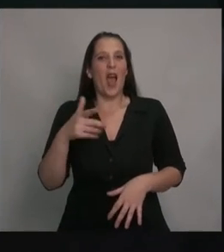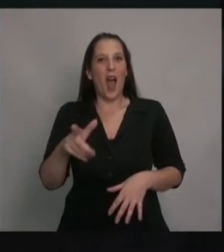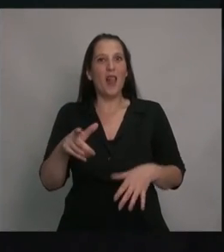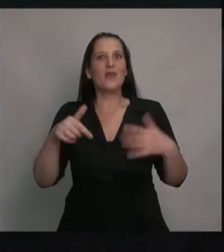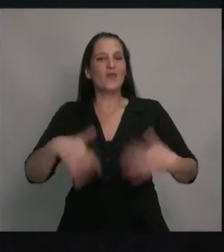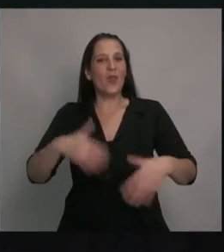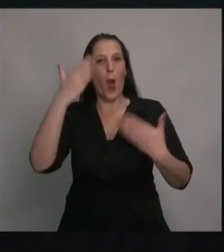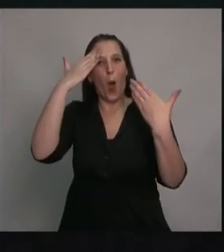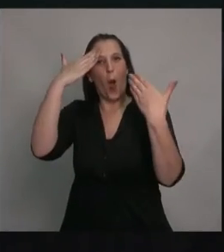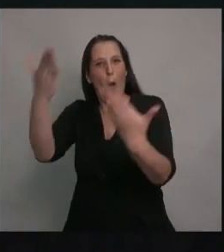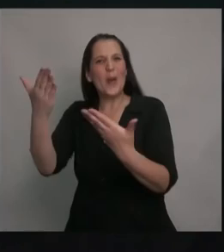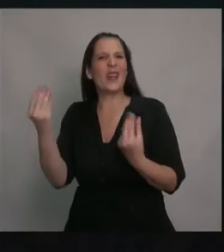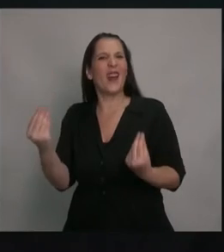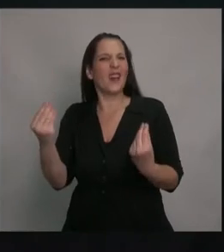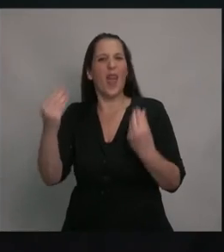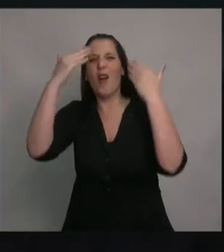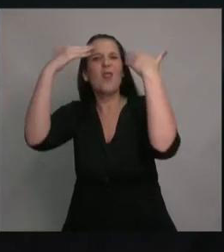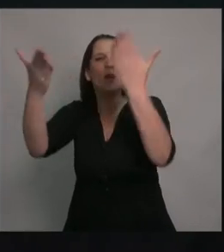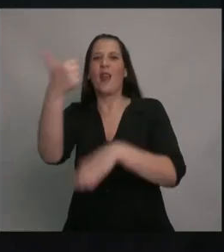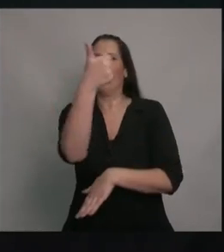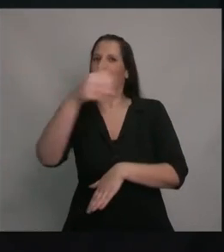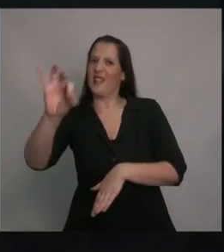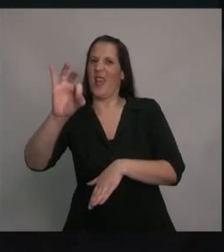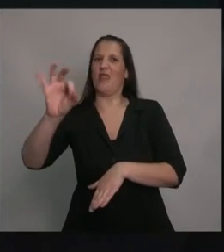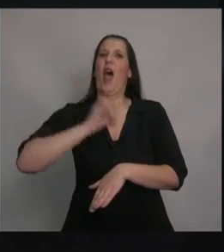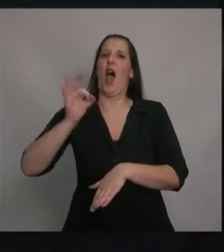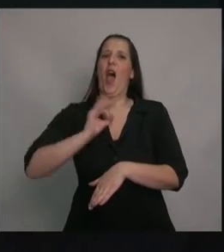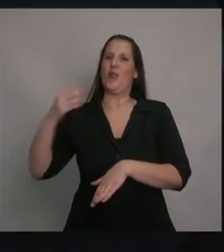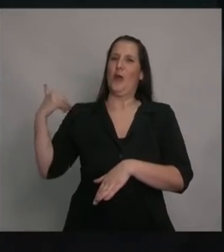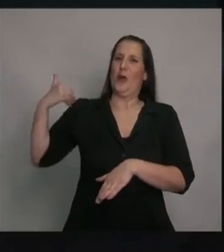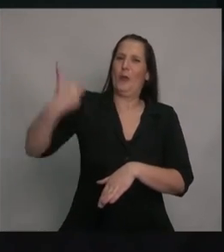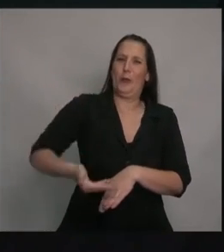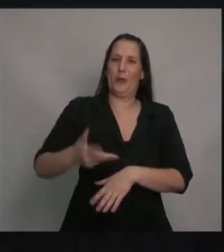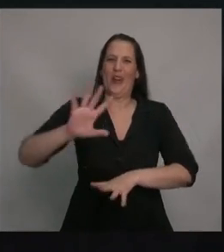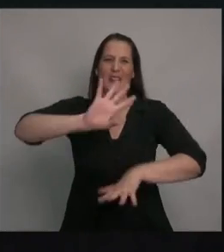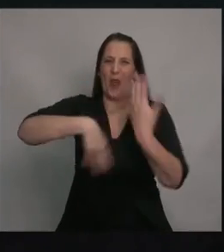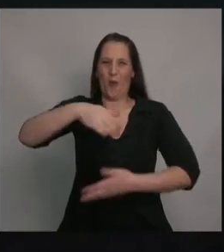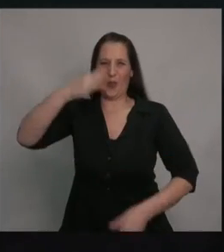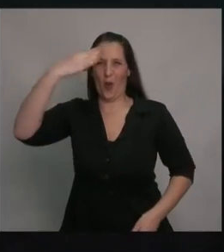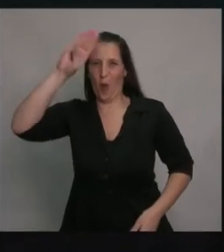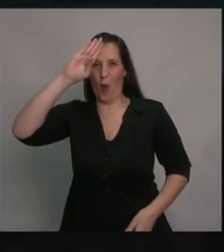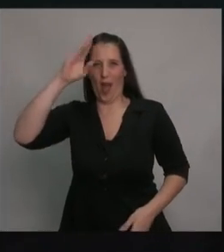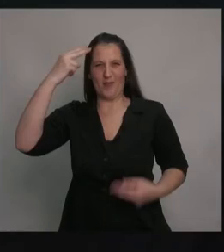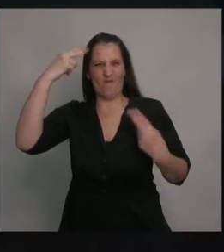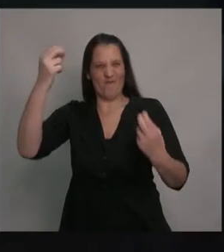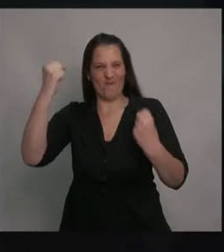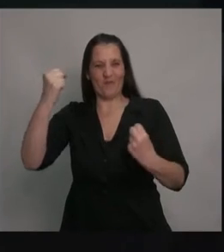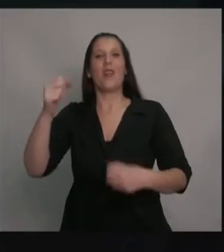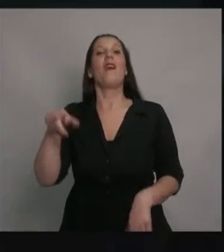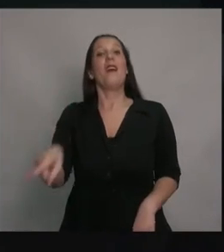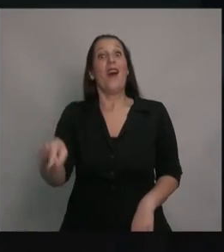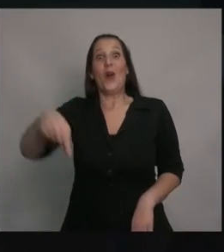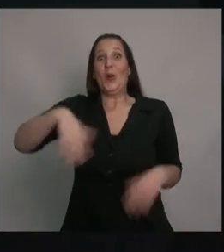conmemoración, de homenaje a los 60 años que se cumplen ahora el 1 de enero de la Revolución Cubana. Y tenemos el honor de tener